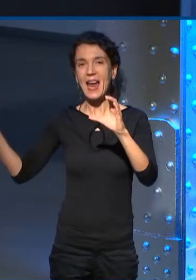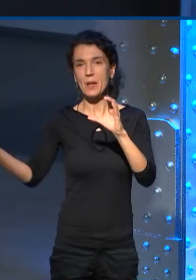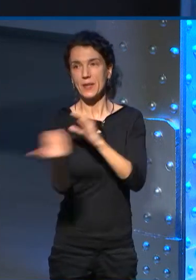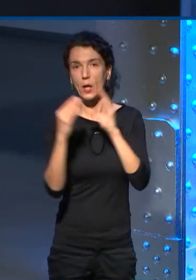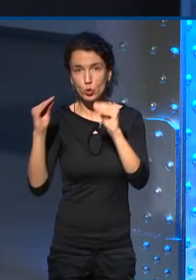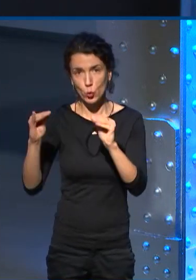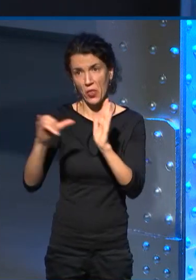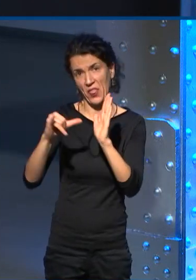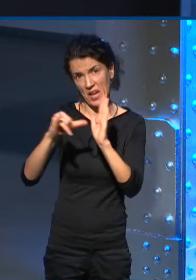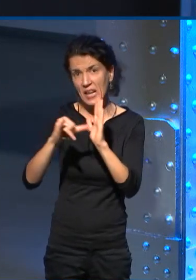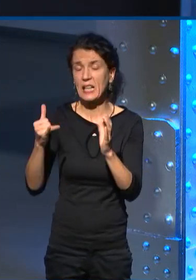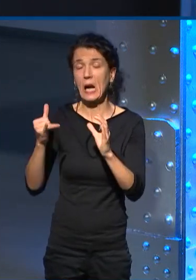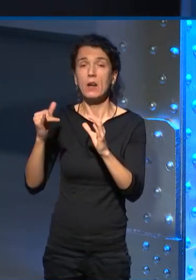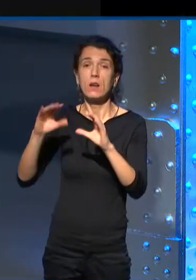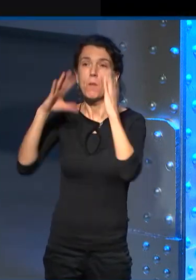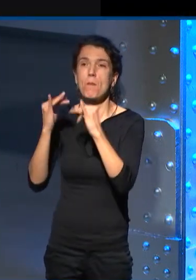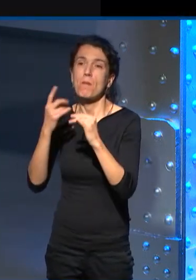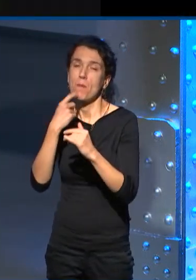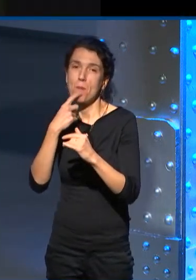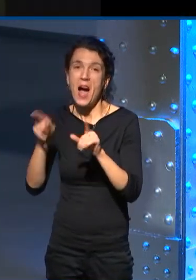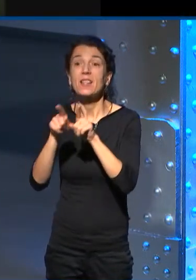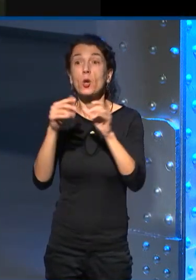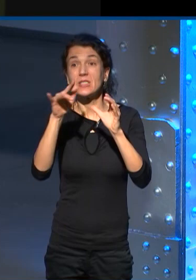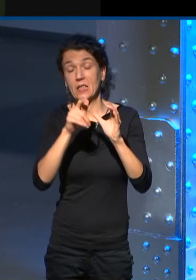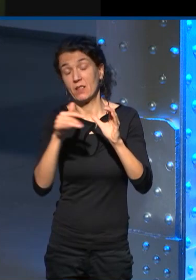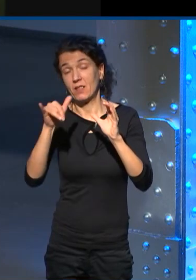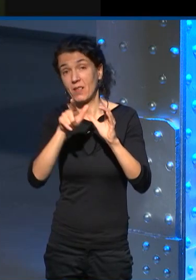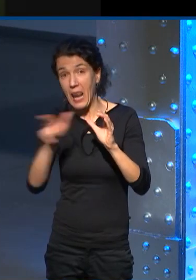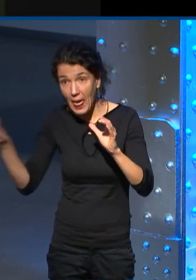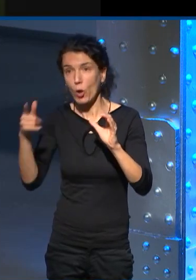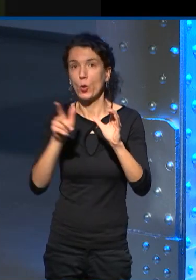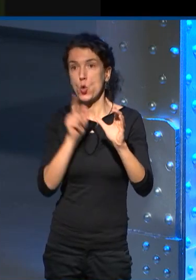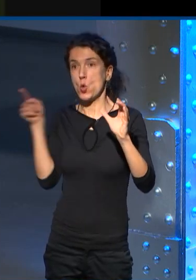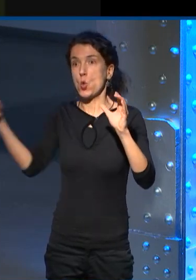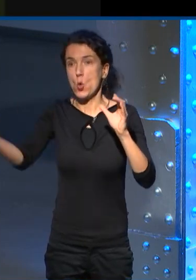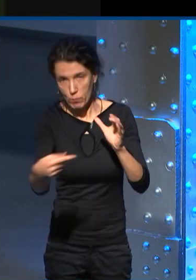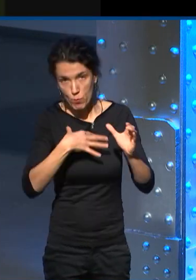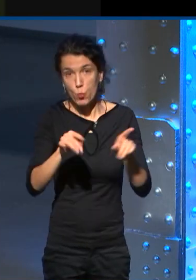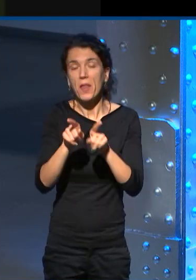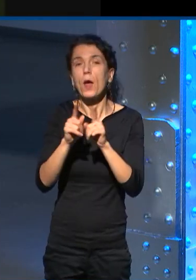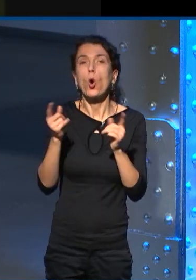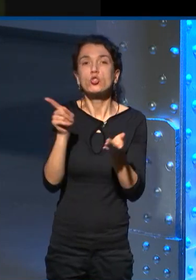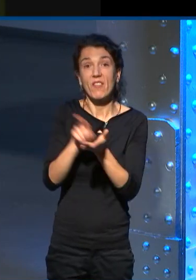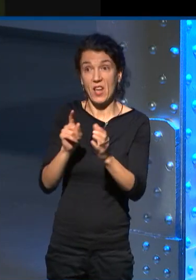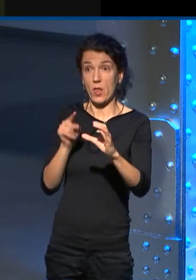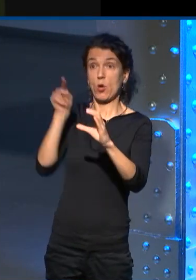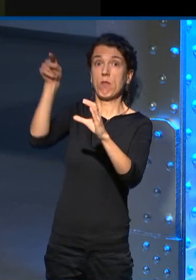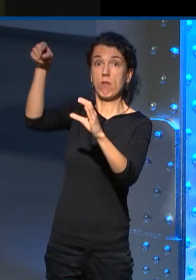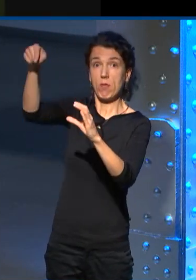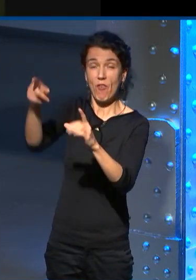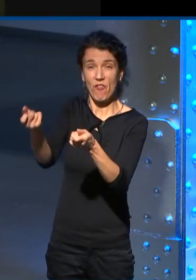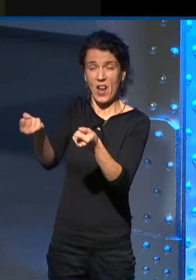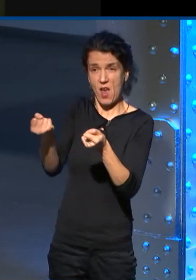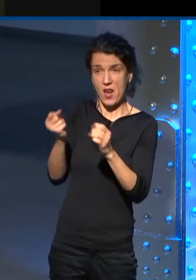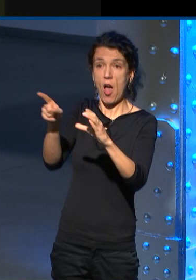se acerca mucho a Marte cuando se acerca, pero se aleja mucho de Marte cuando se aleja. Podríamos seguir activando un retrocohete cada vez que pasamos por Marte y frenando,